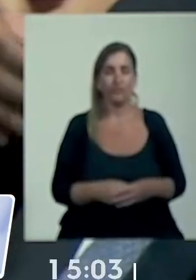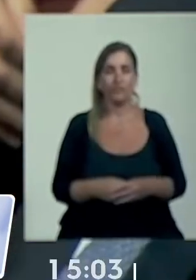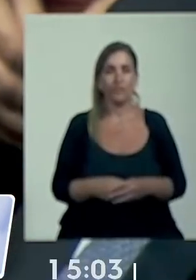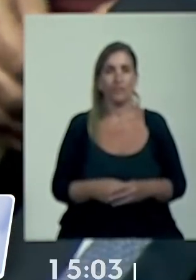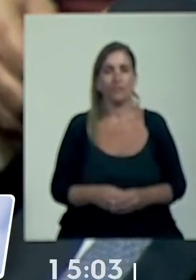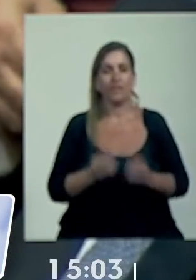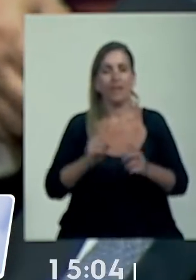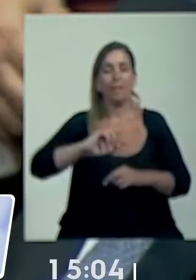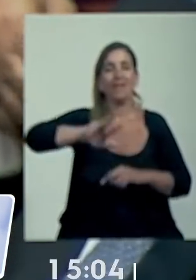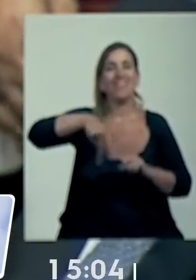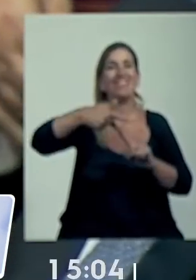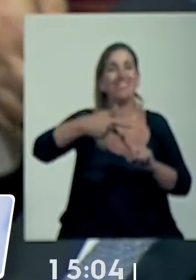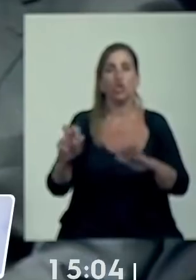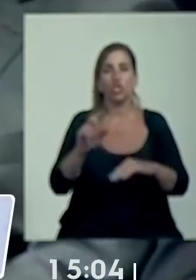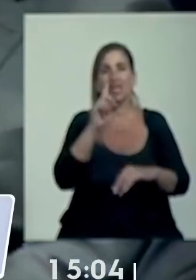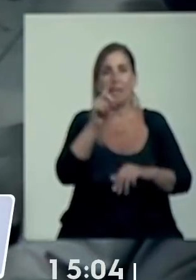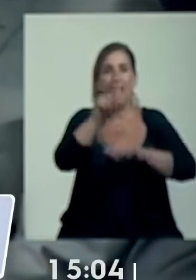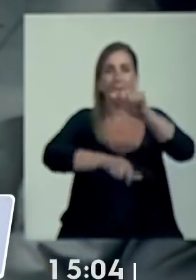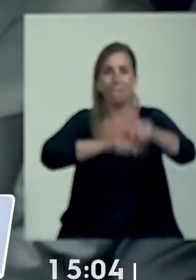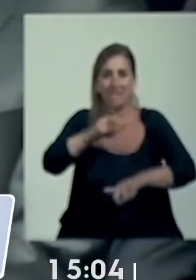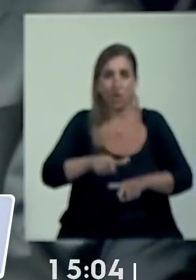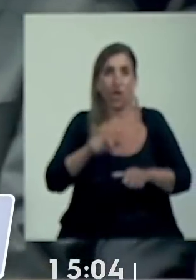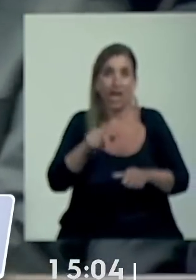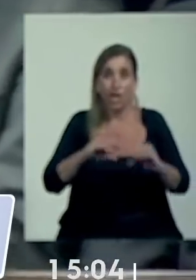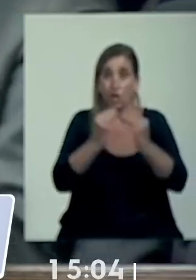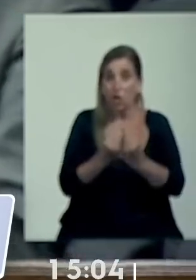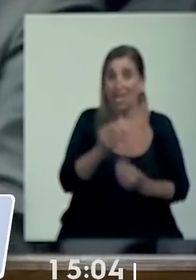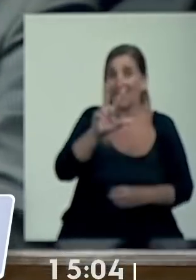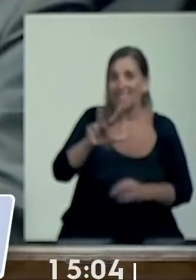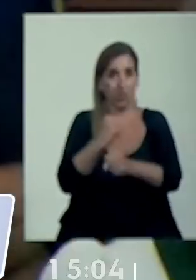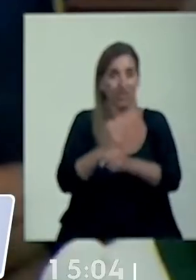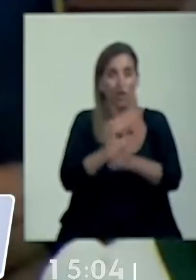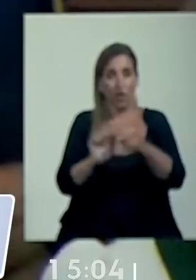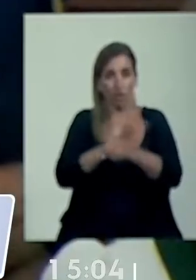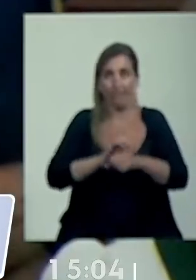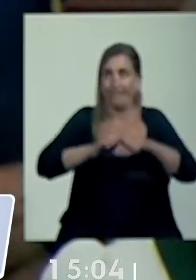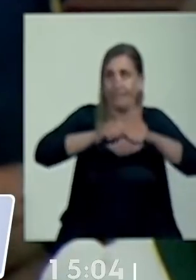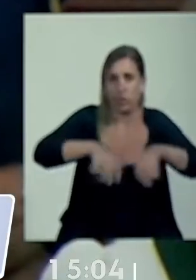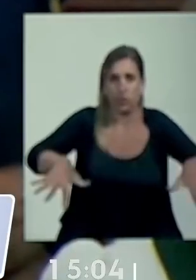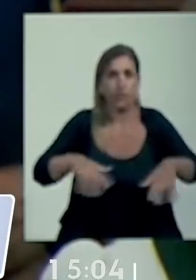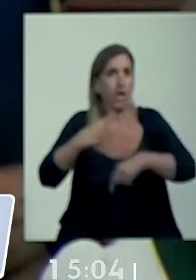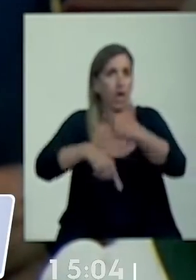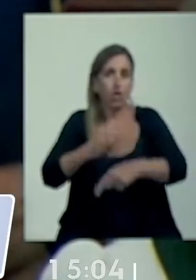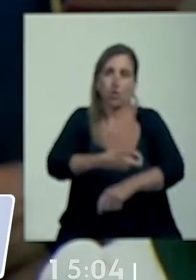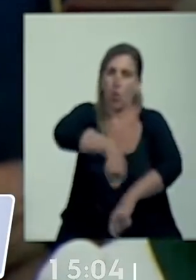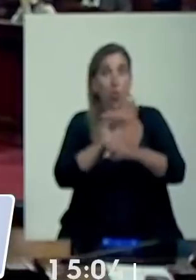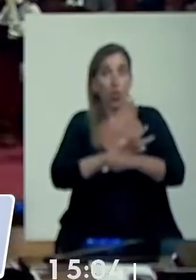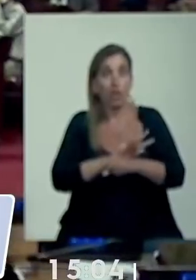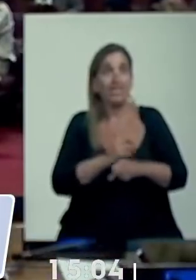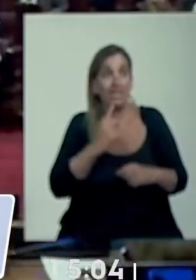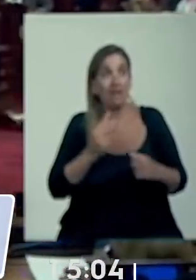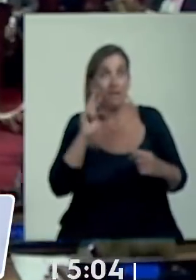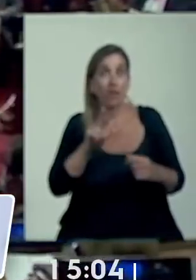tomamos nota de la edición del soberano y continuamos lo que no podemos me parece con toda claridad y repito cualquiera sea el